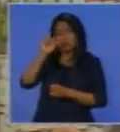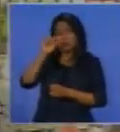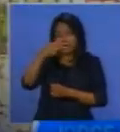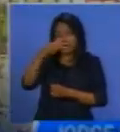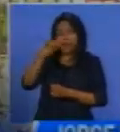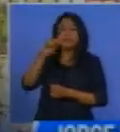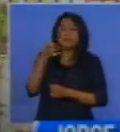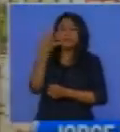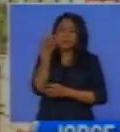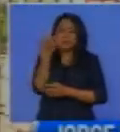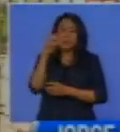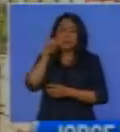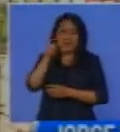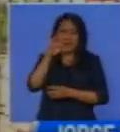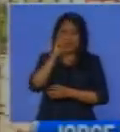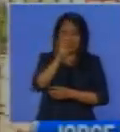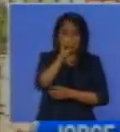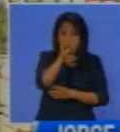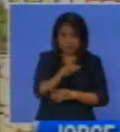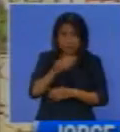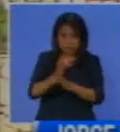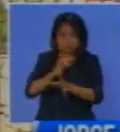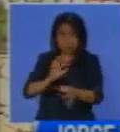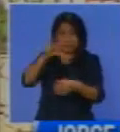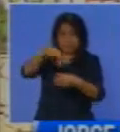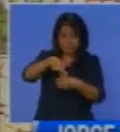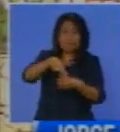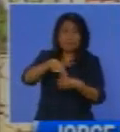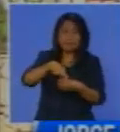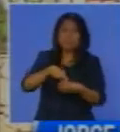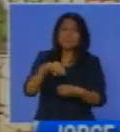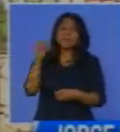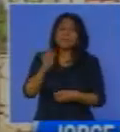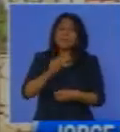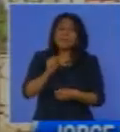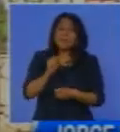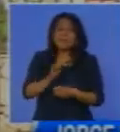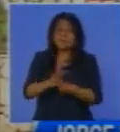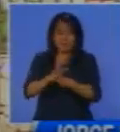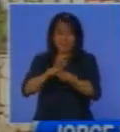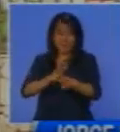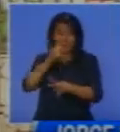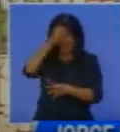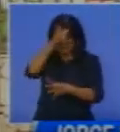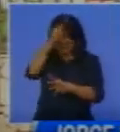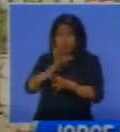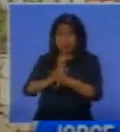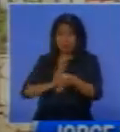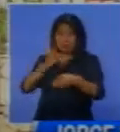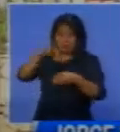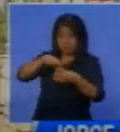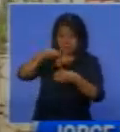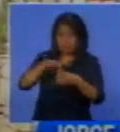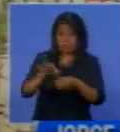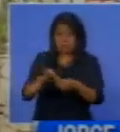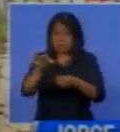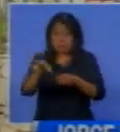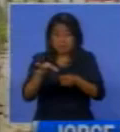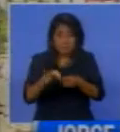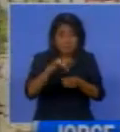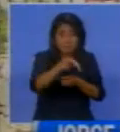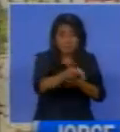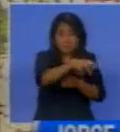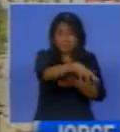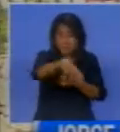que todo el material electoral producto de las elecciones de este domingo 23 en 3 cantones guayacenses se va a